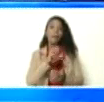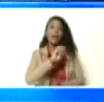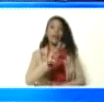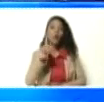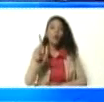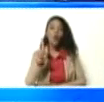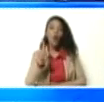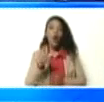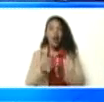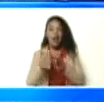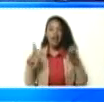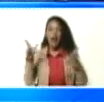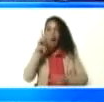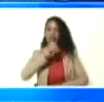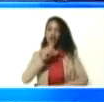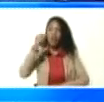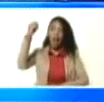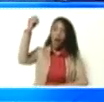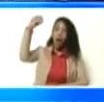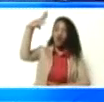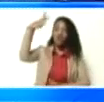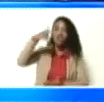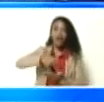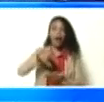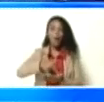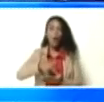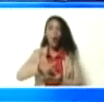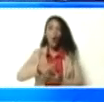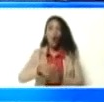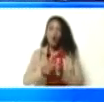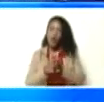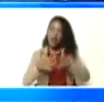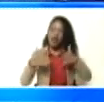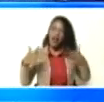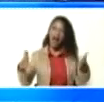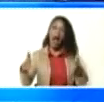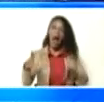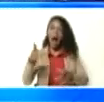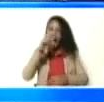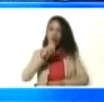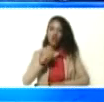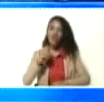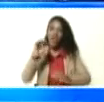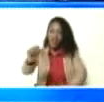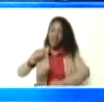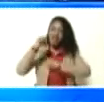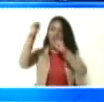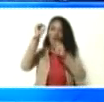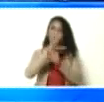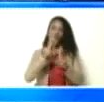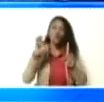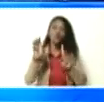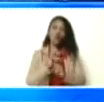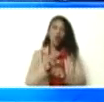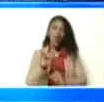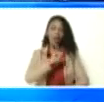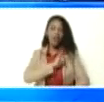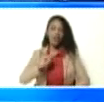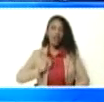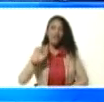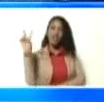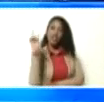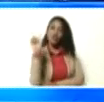como el gran año de la luz de Carabobo, como el gran año del triunfo de la cultura y la identidad